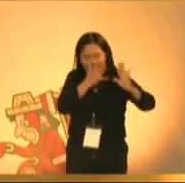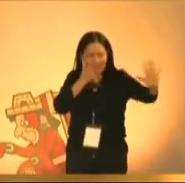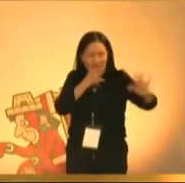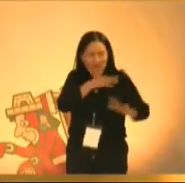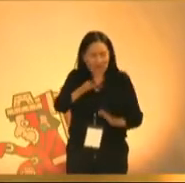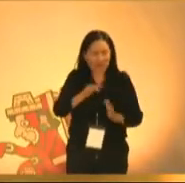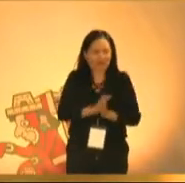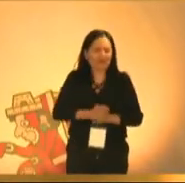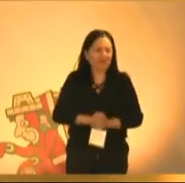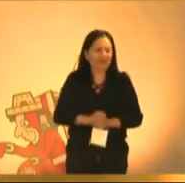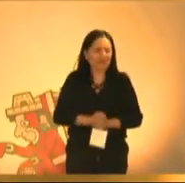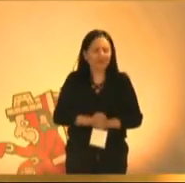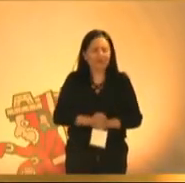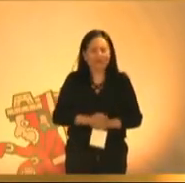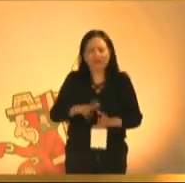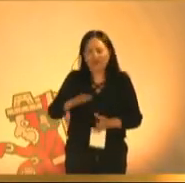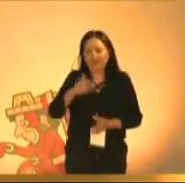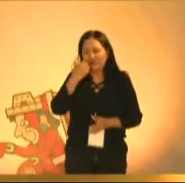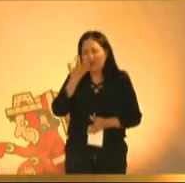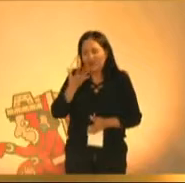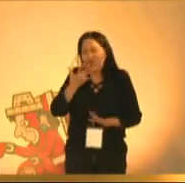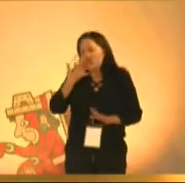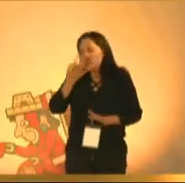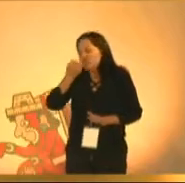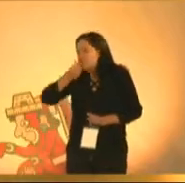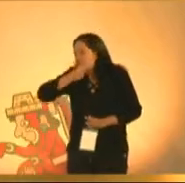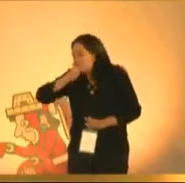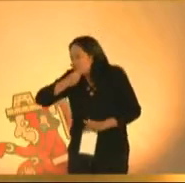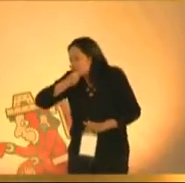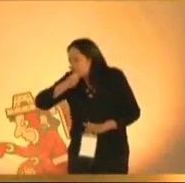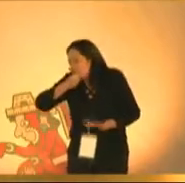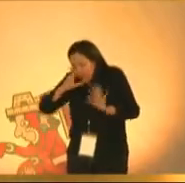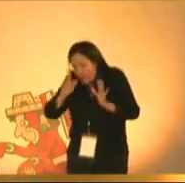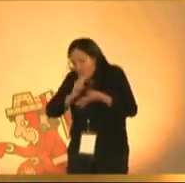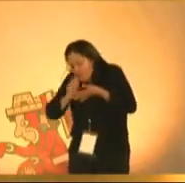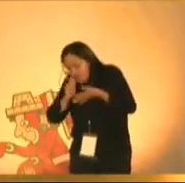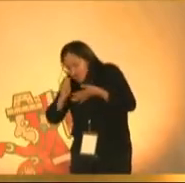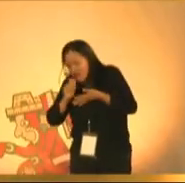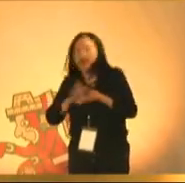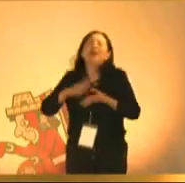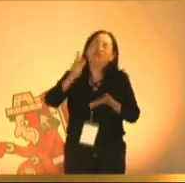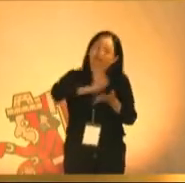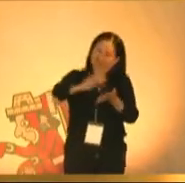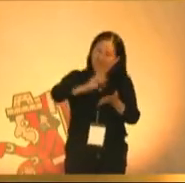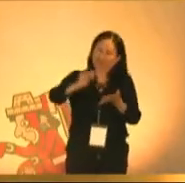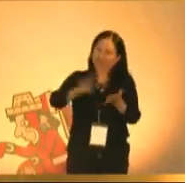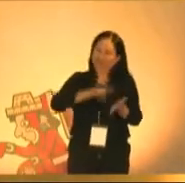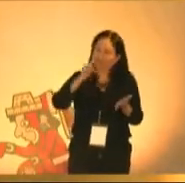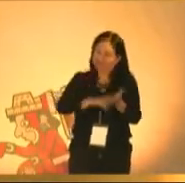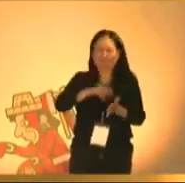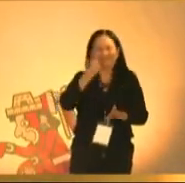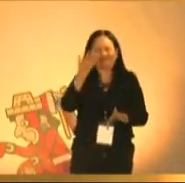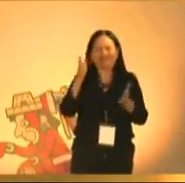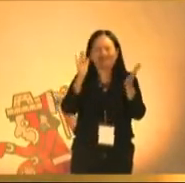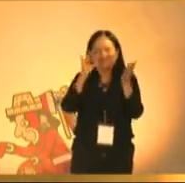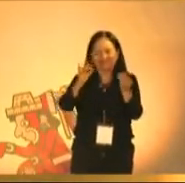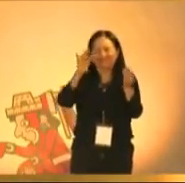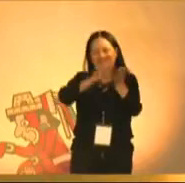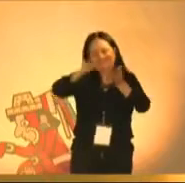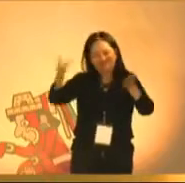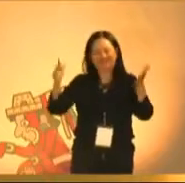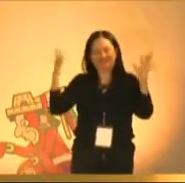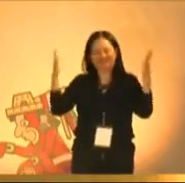que a pesar de su edad decrépita va a firmar todos los libros que le pidan por favor muchas gracias buenas